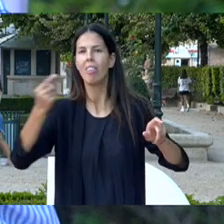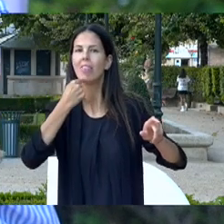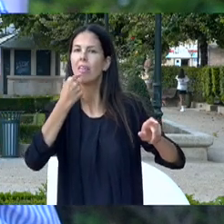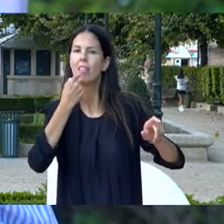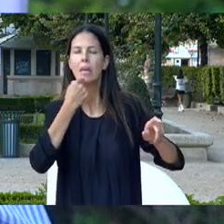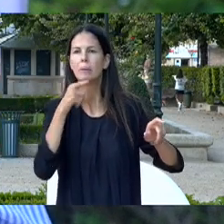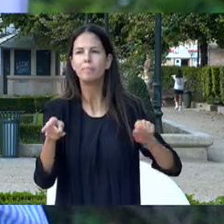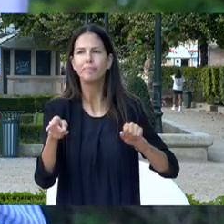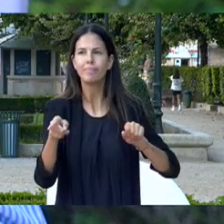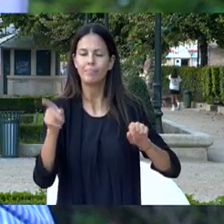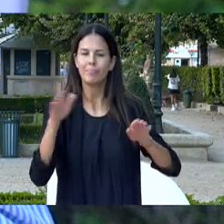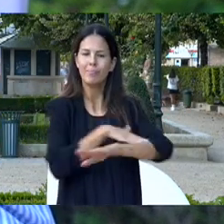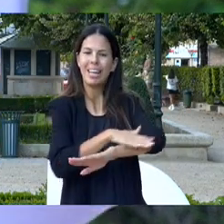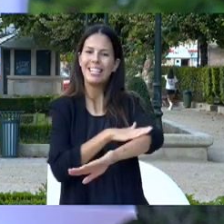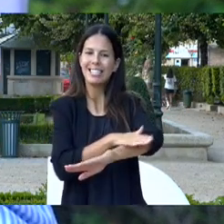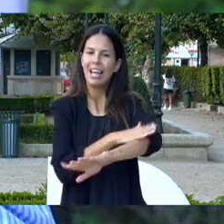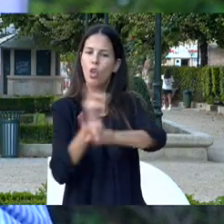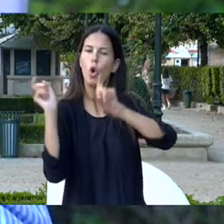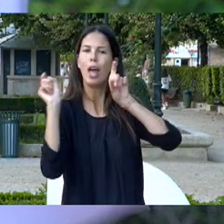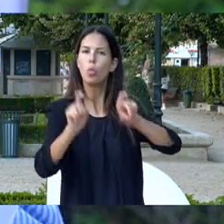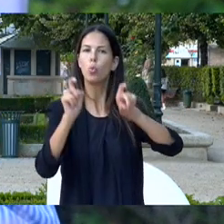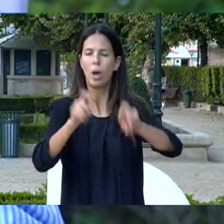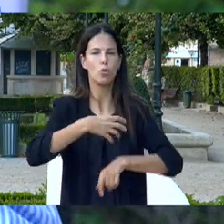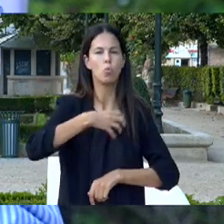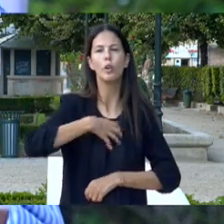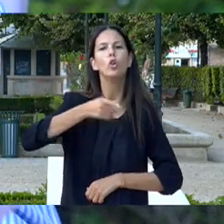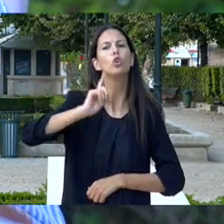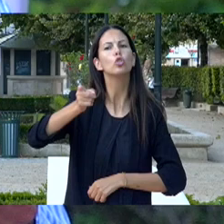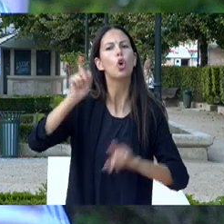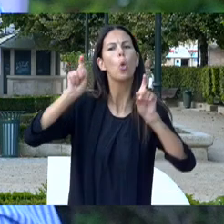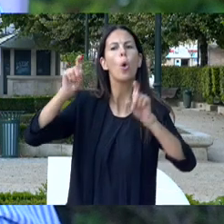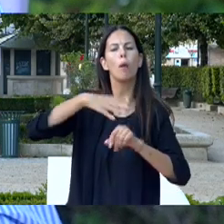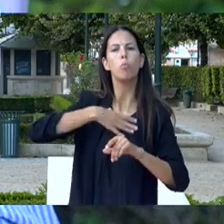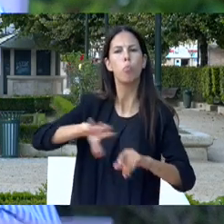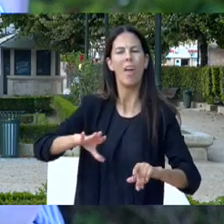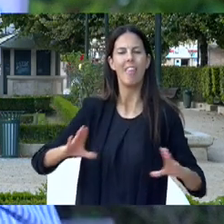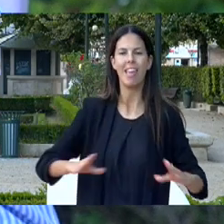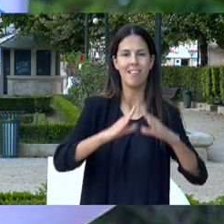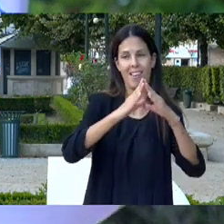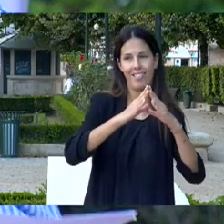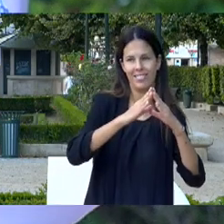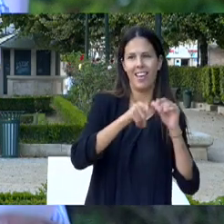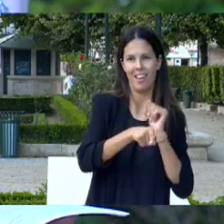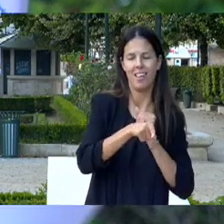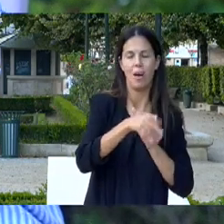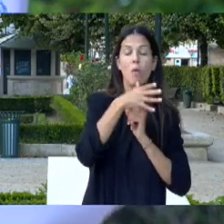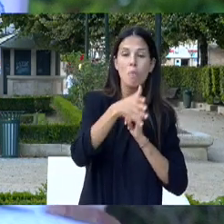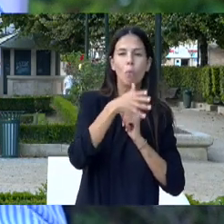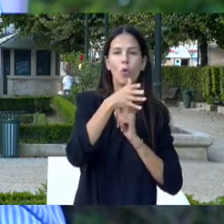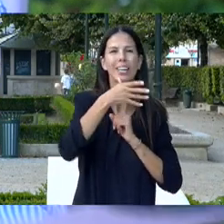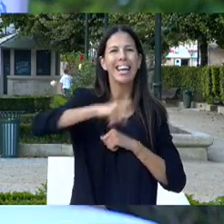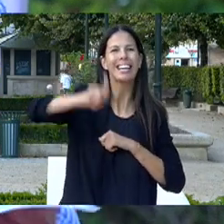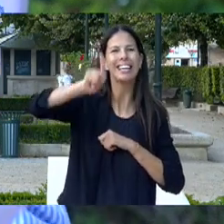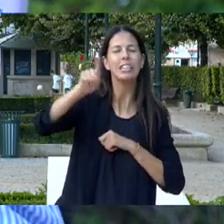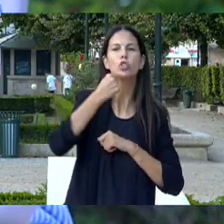que el Estado no puede educar, que solo puede educar la Iglesia, porque Cristo le